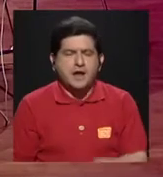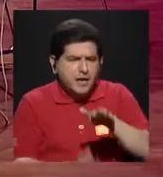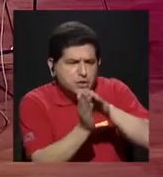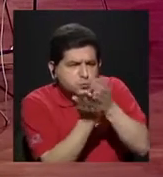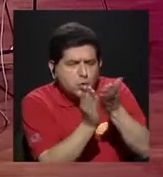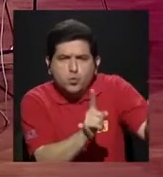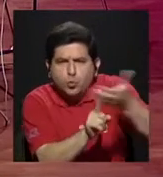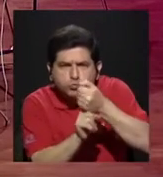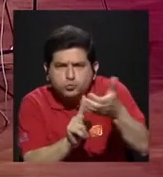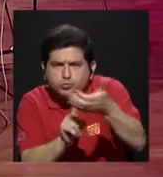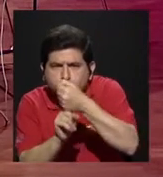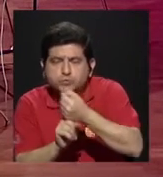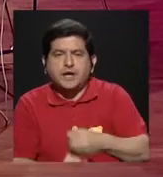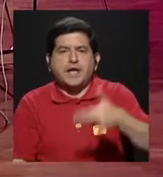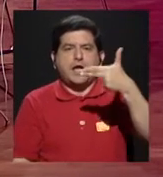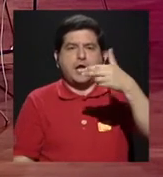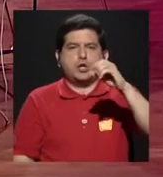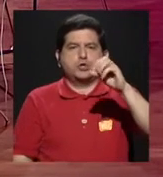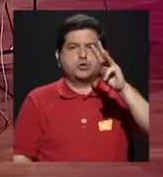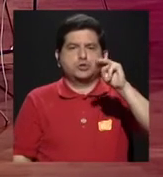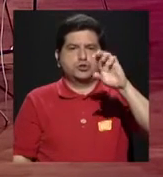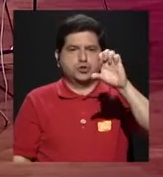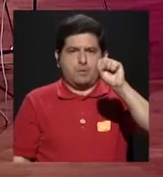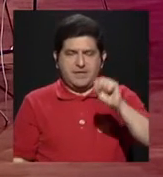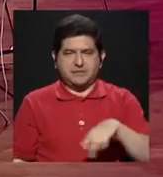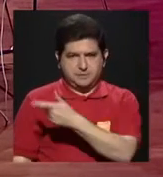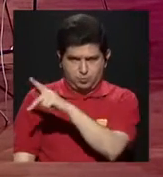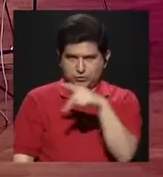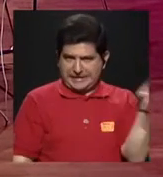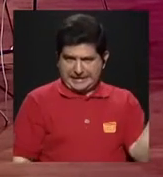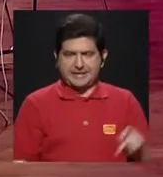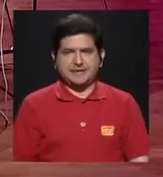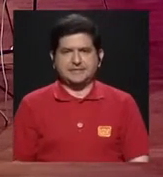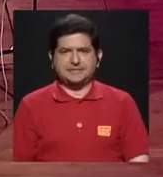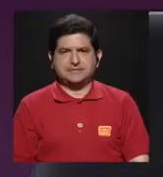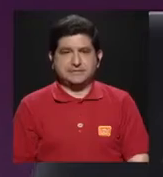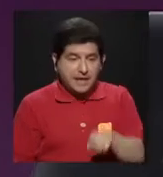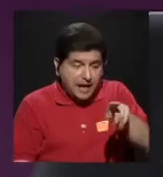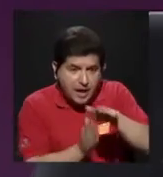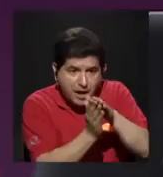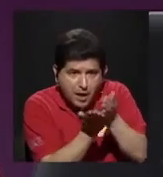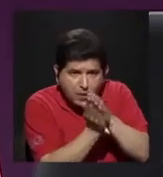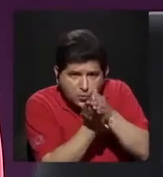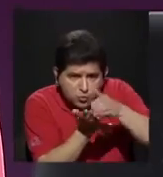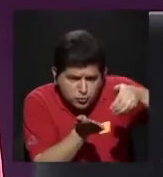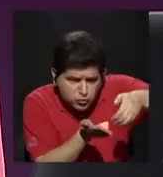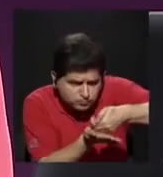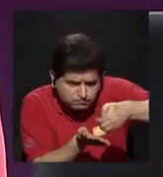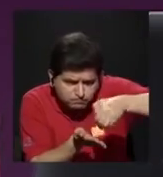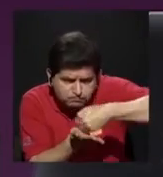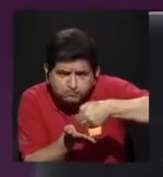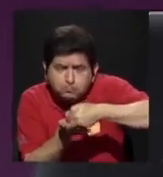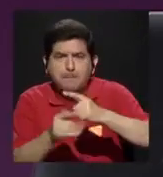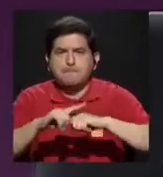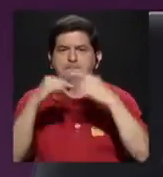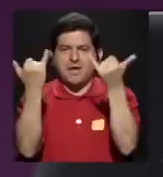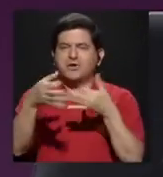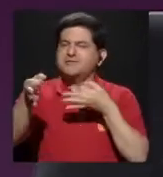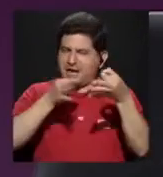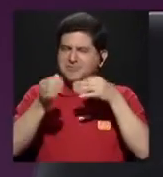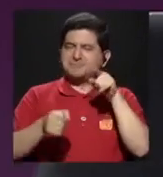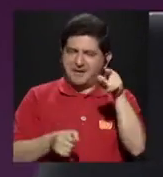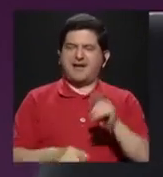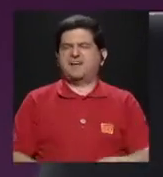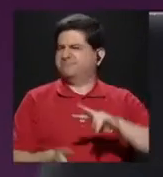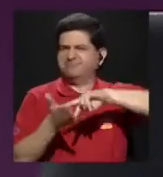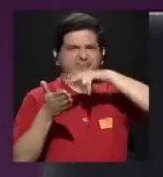molusqueras de Chomes, en Punta Arenas. Molusqueras, pues, que se dedican a extraer moluscos, pero ya nos explicarán ellas